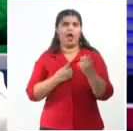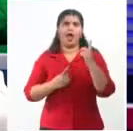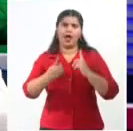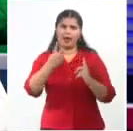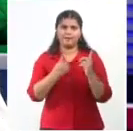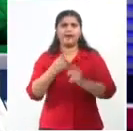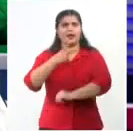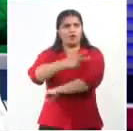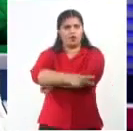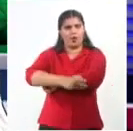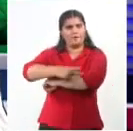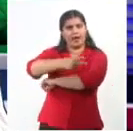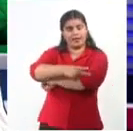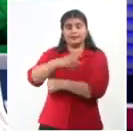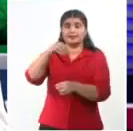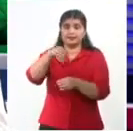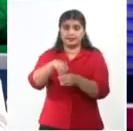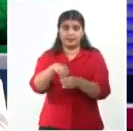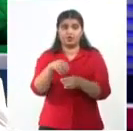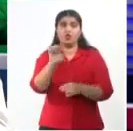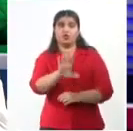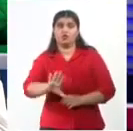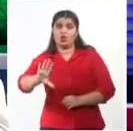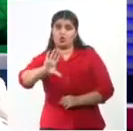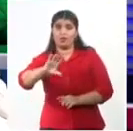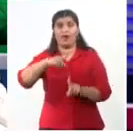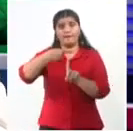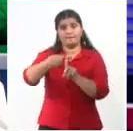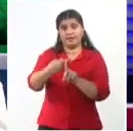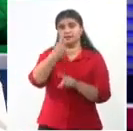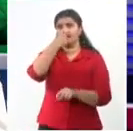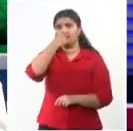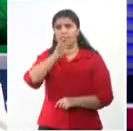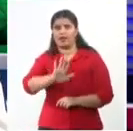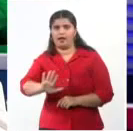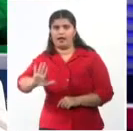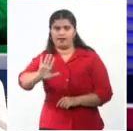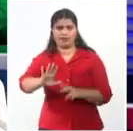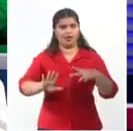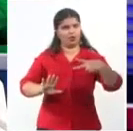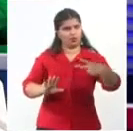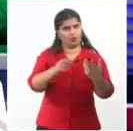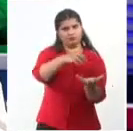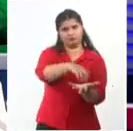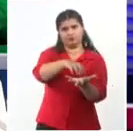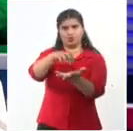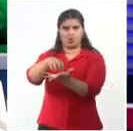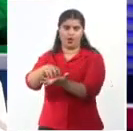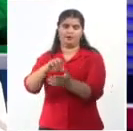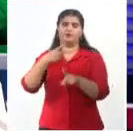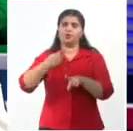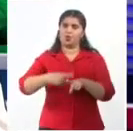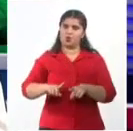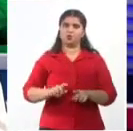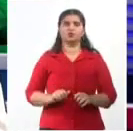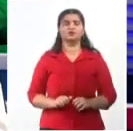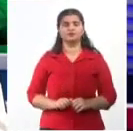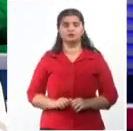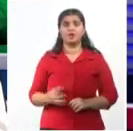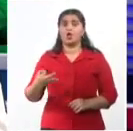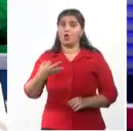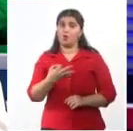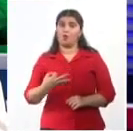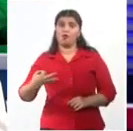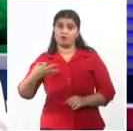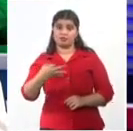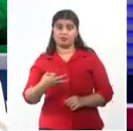mucho un caso que se confirmó de COVID-19, y esa es la parte cierta, en el municipio de